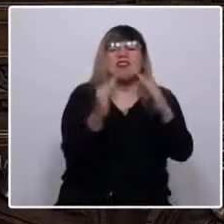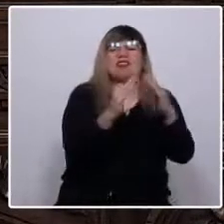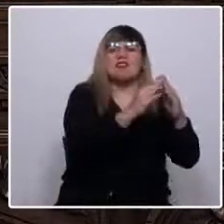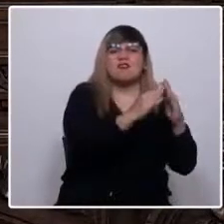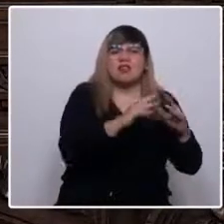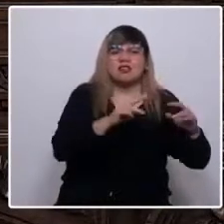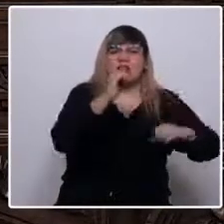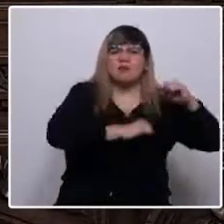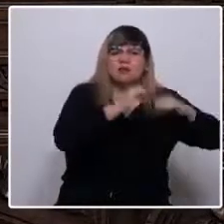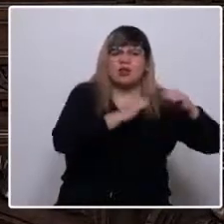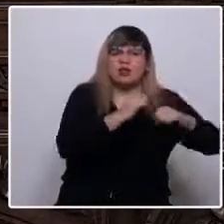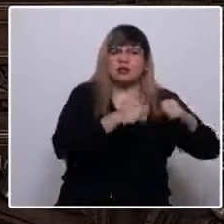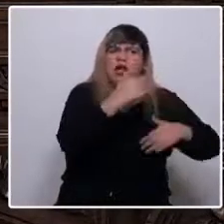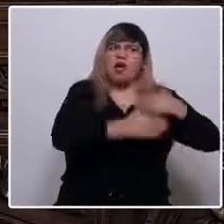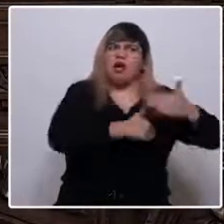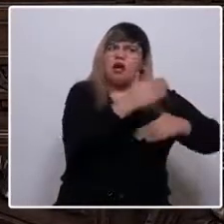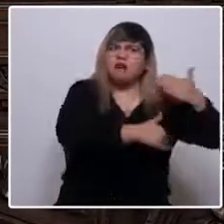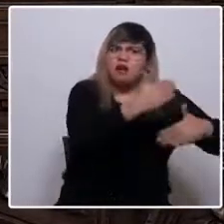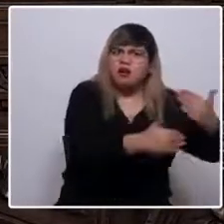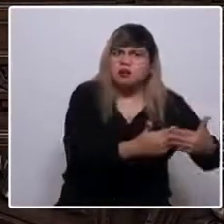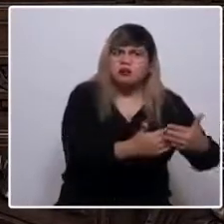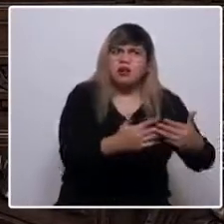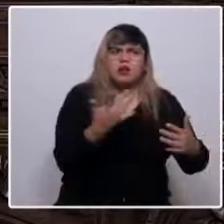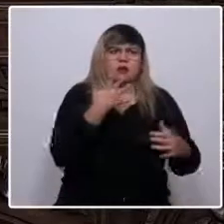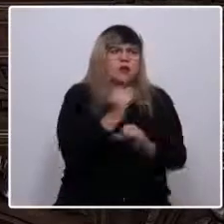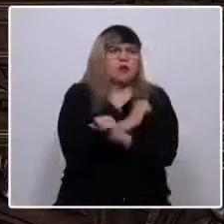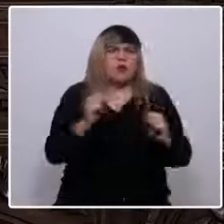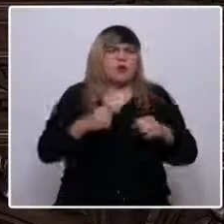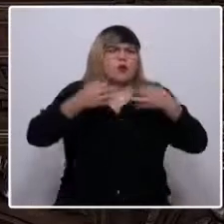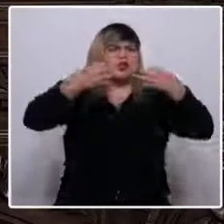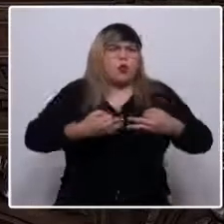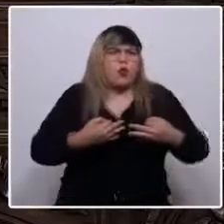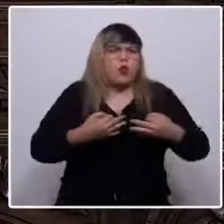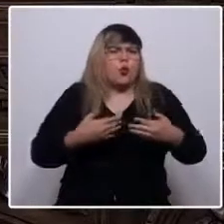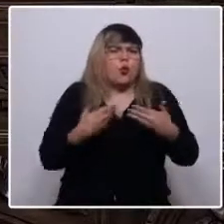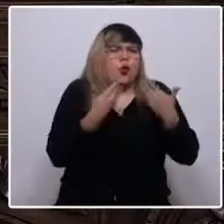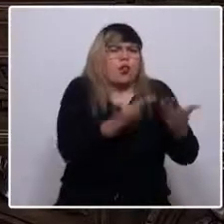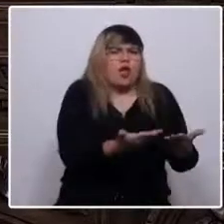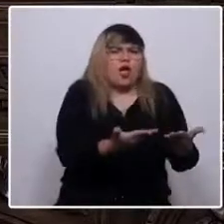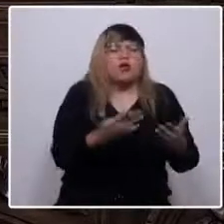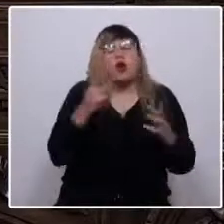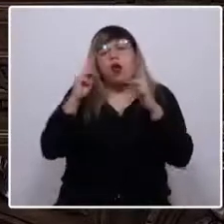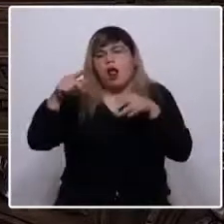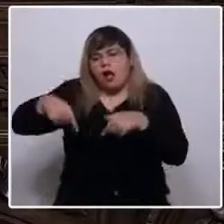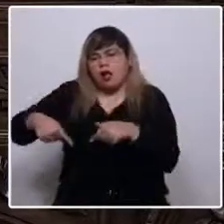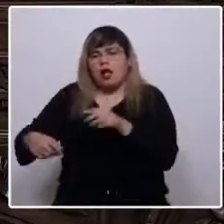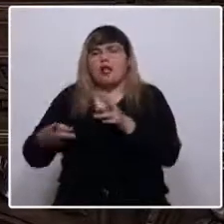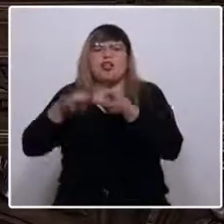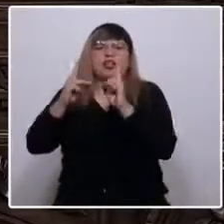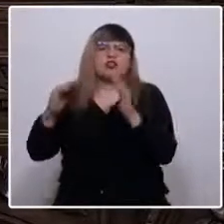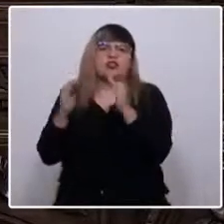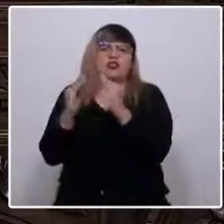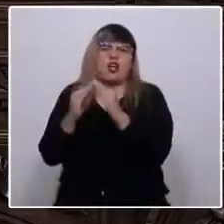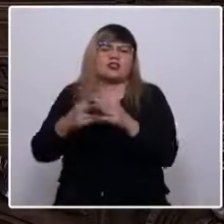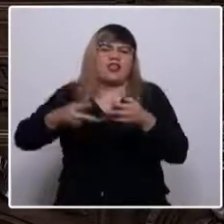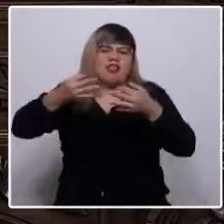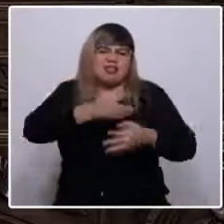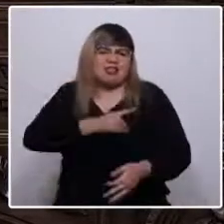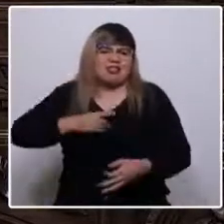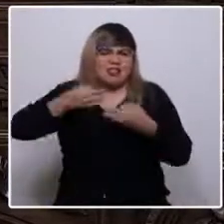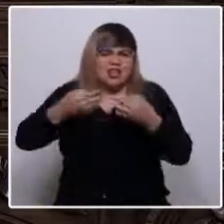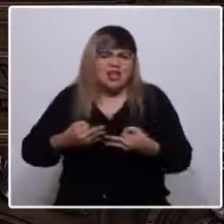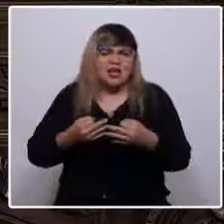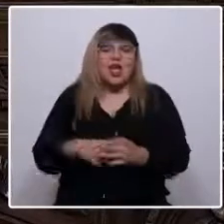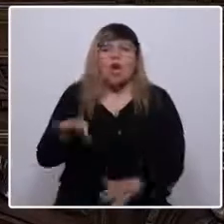avanza producto de que no podemos garantizar y que espero que sí lo hagamos acá el derecho a una vivienda digna o los